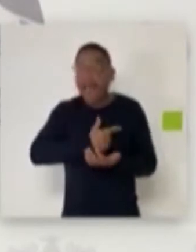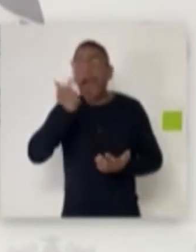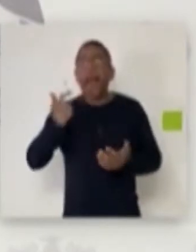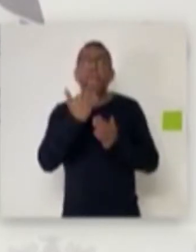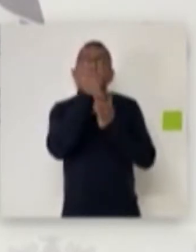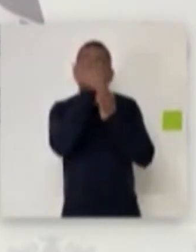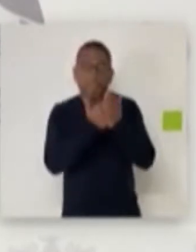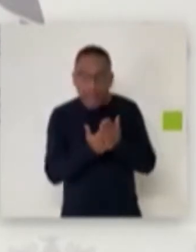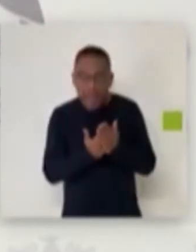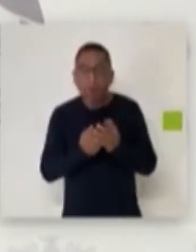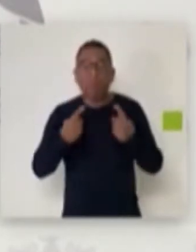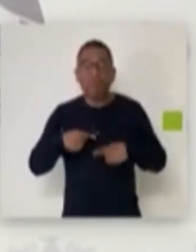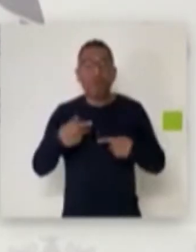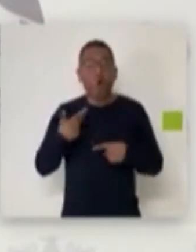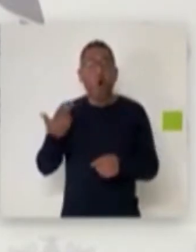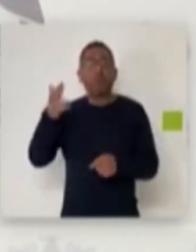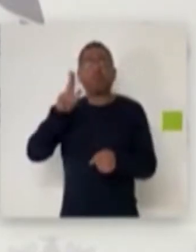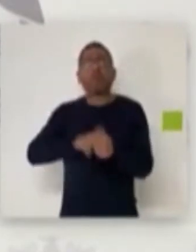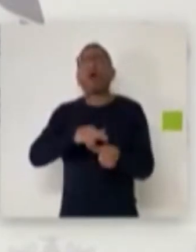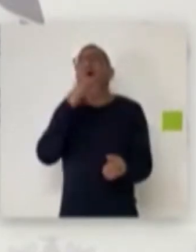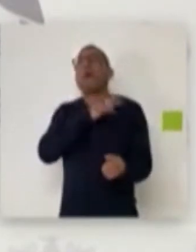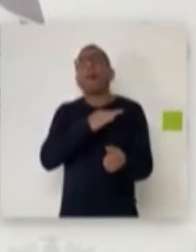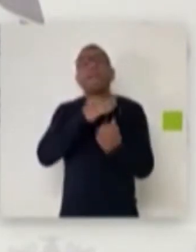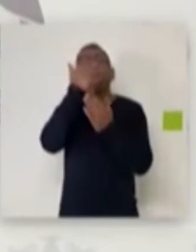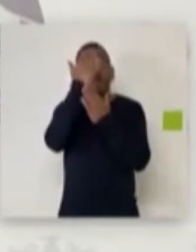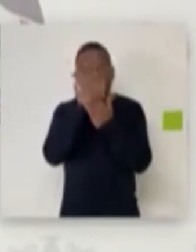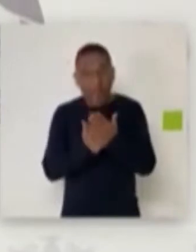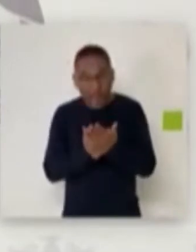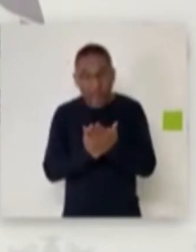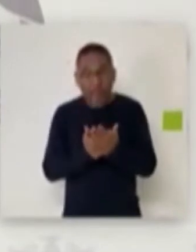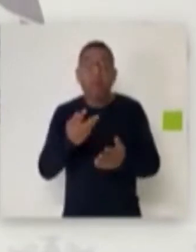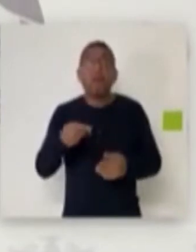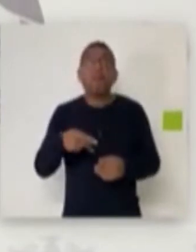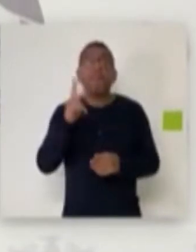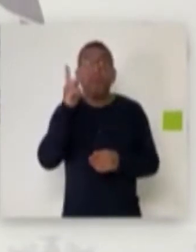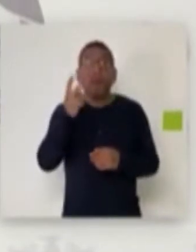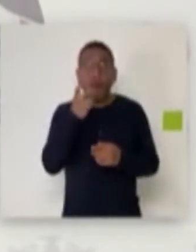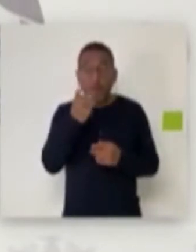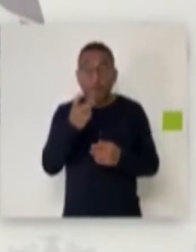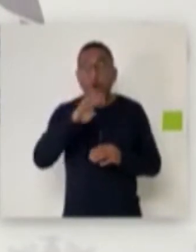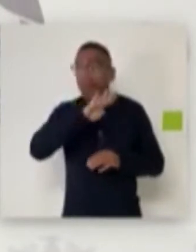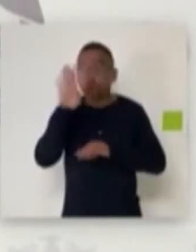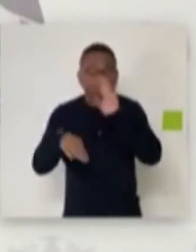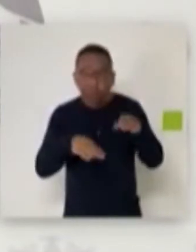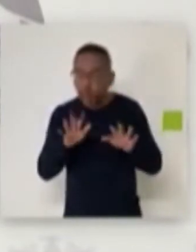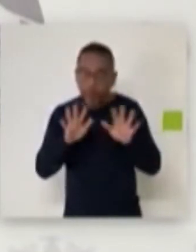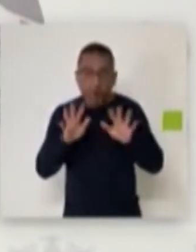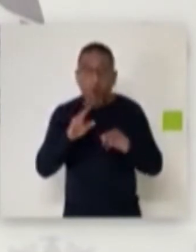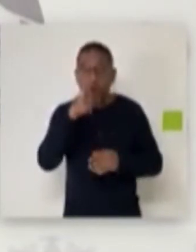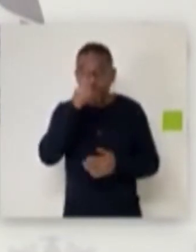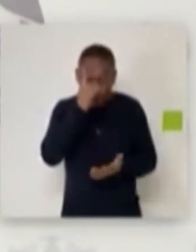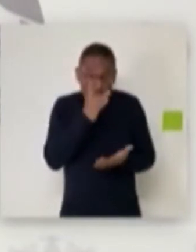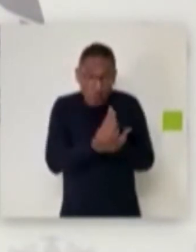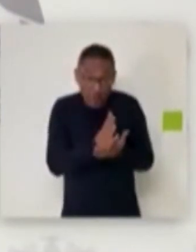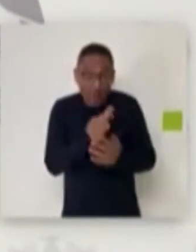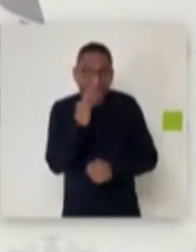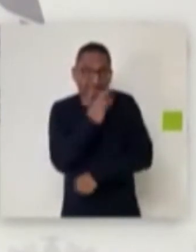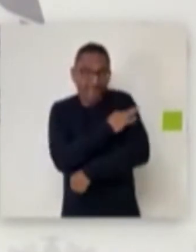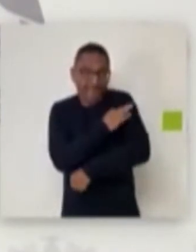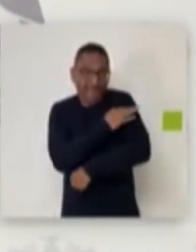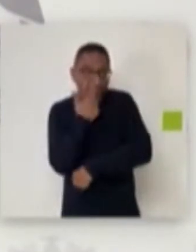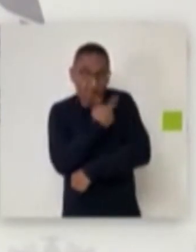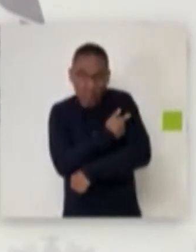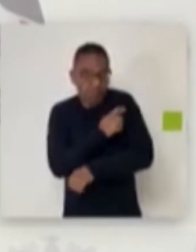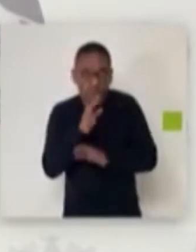consecuencia menos decesos, aguas. Pero no solamente es la vacuna, porque en muchos casos hay